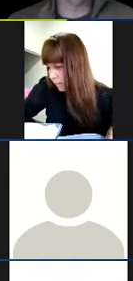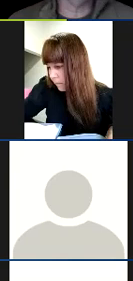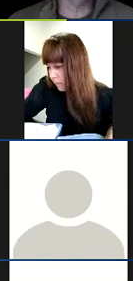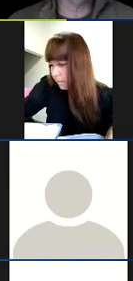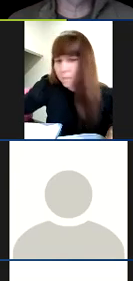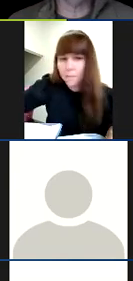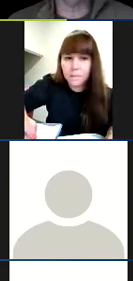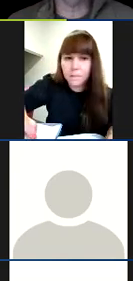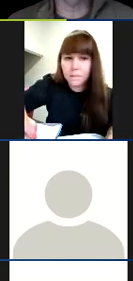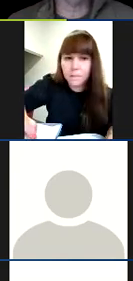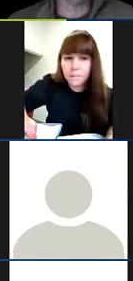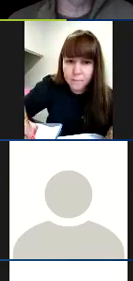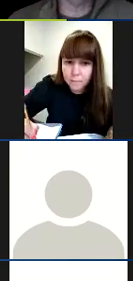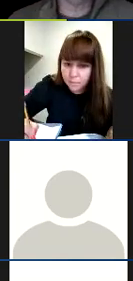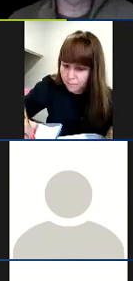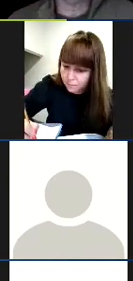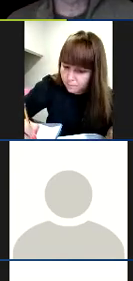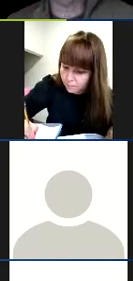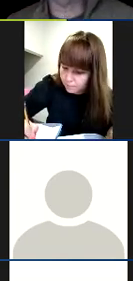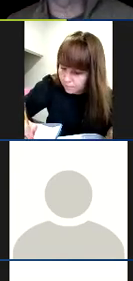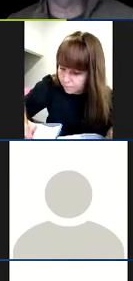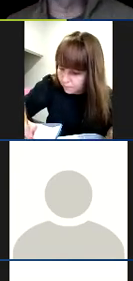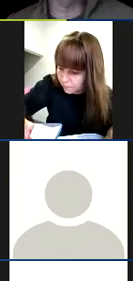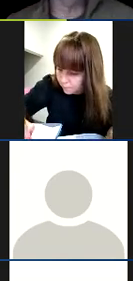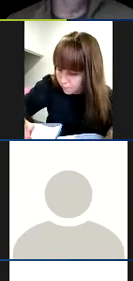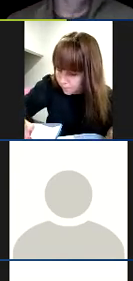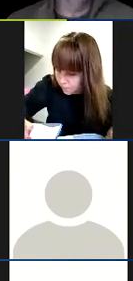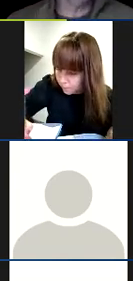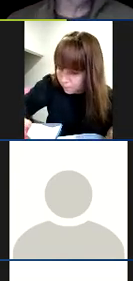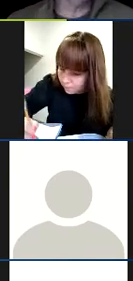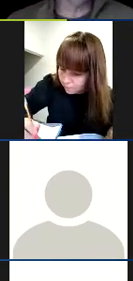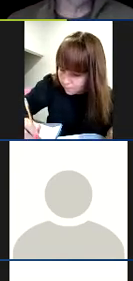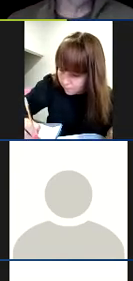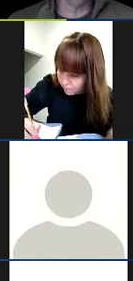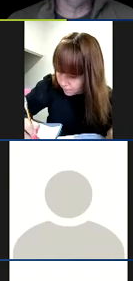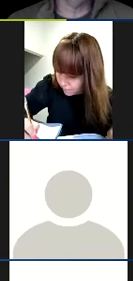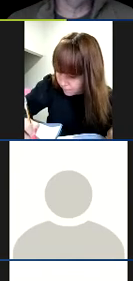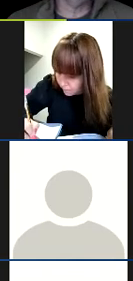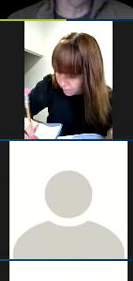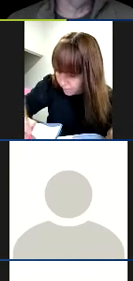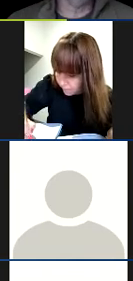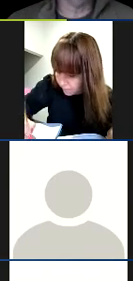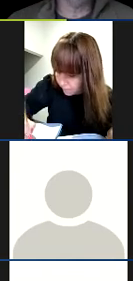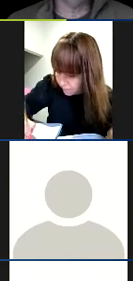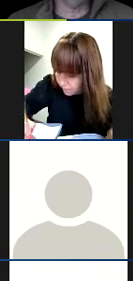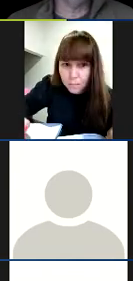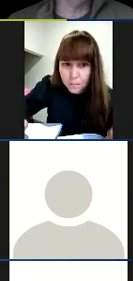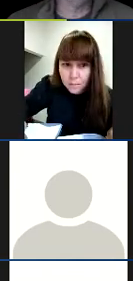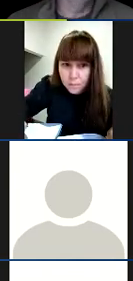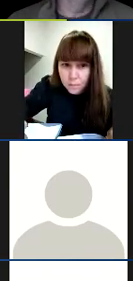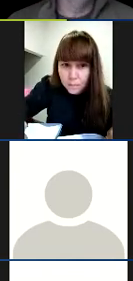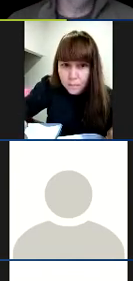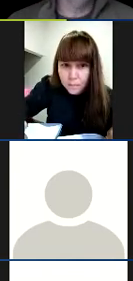los socios entre sí respecto de terceros. Ahí puede ponerse cualquier otro tipo de cláusulas. Suelen insertarse lo que se llama pactos